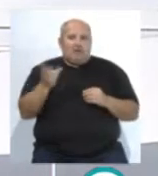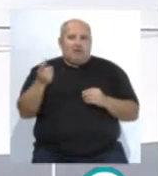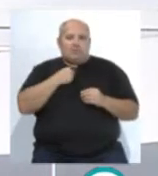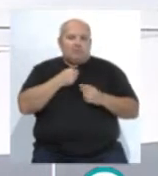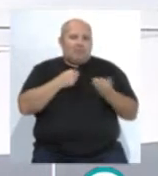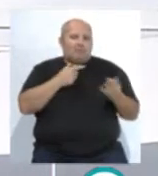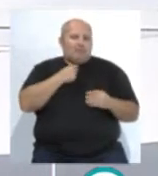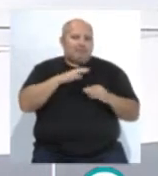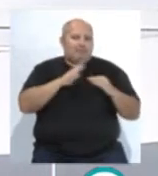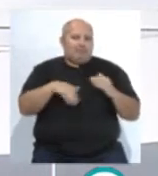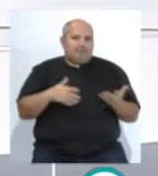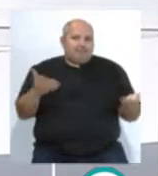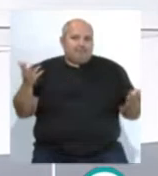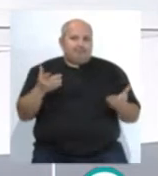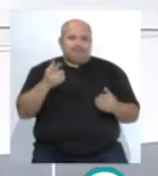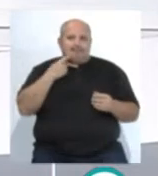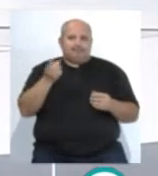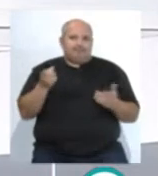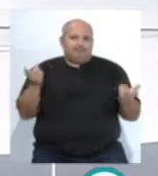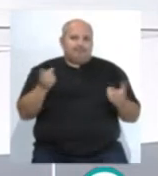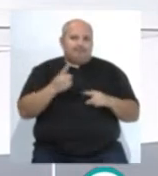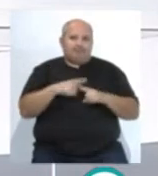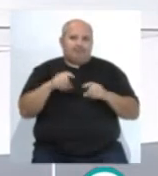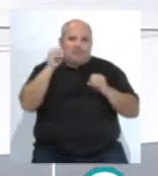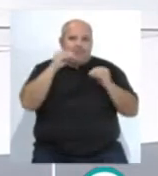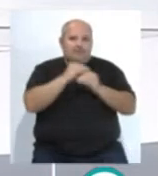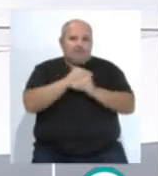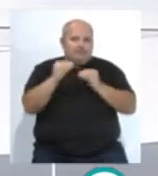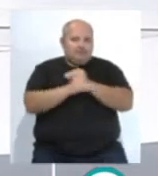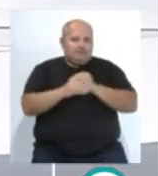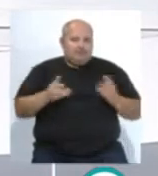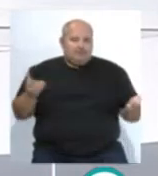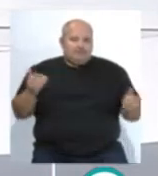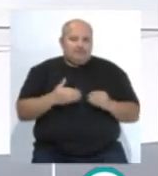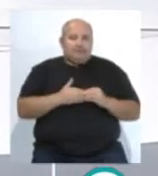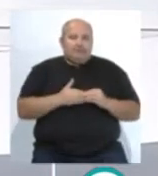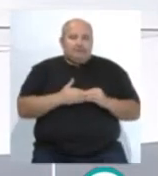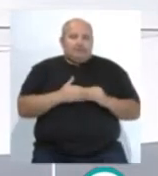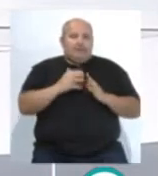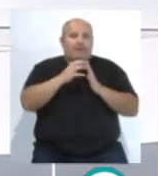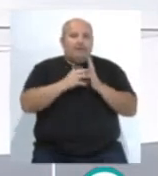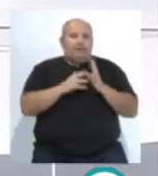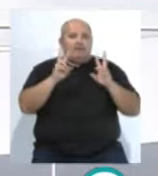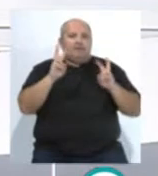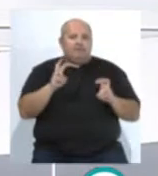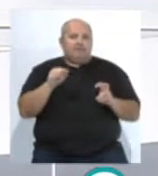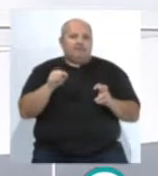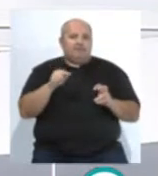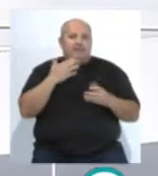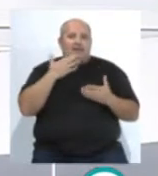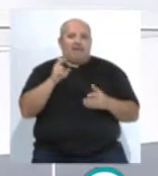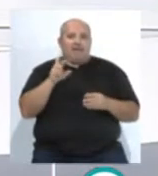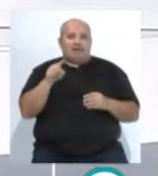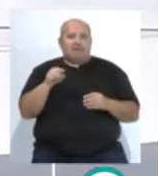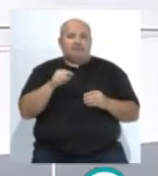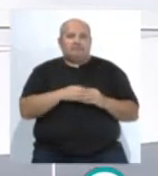más, otros que le gustan menos, hay algunos que dicen blanco y otros que dicen negro. Pero bueno, sí, pero ya se reduce mucho y gracias al VAR